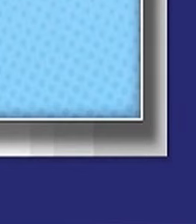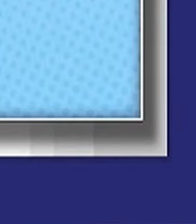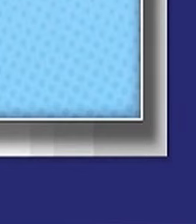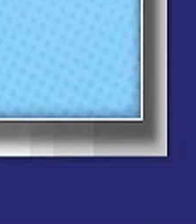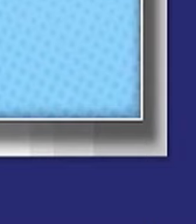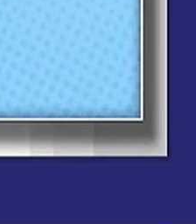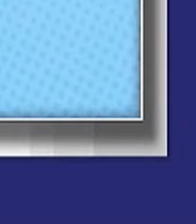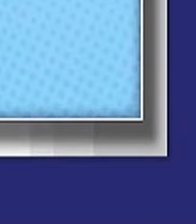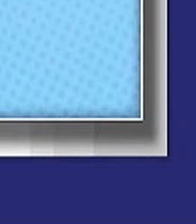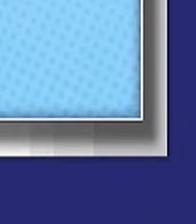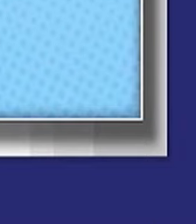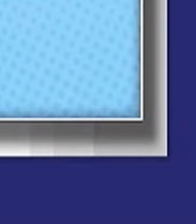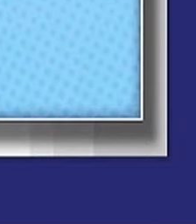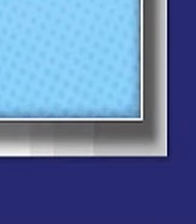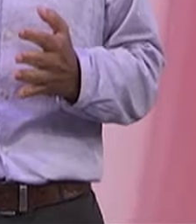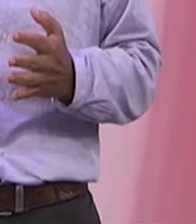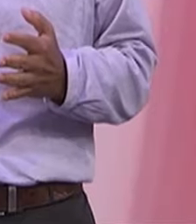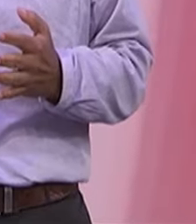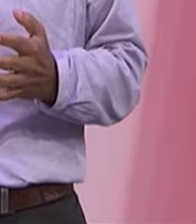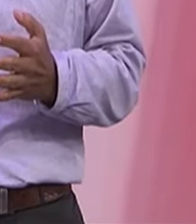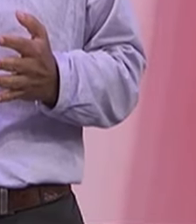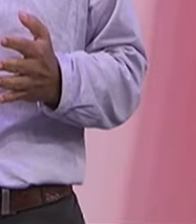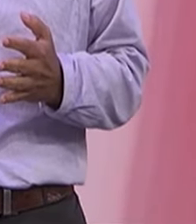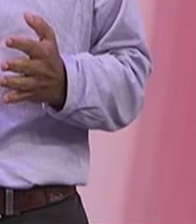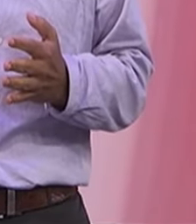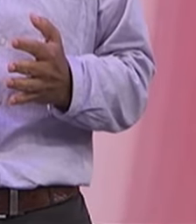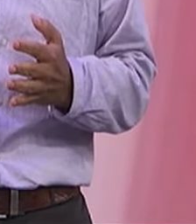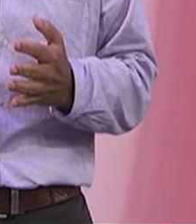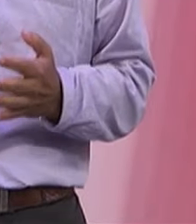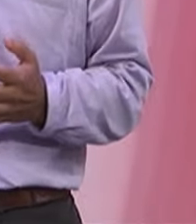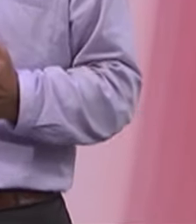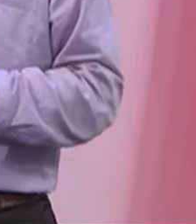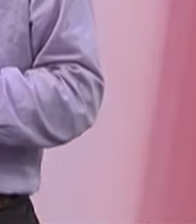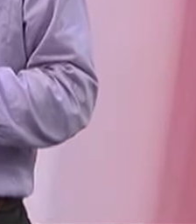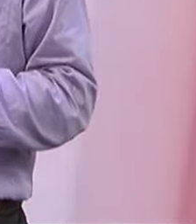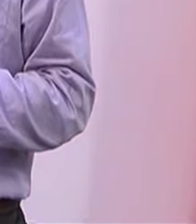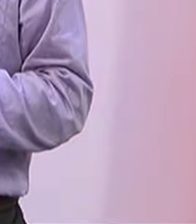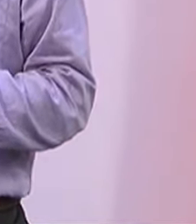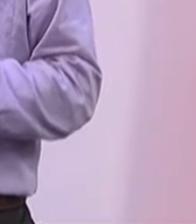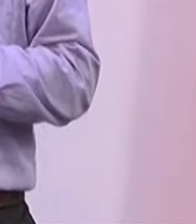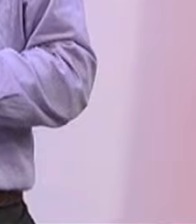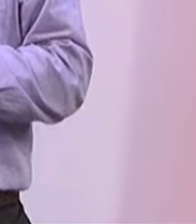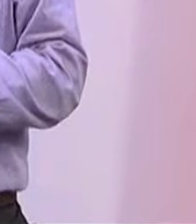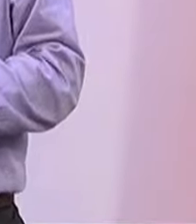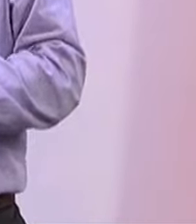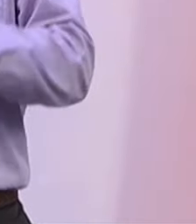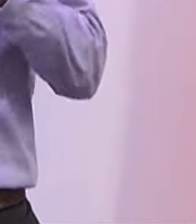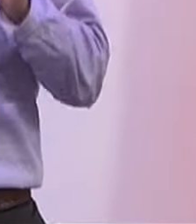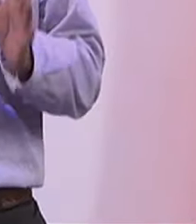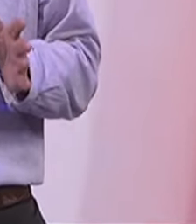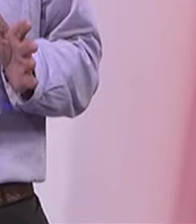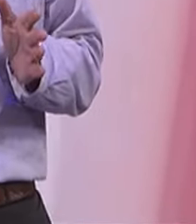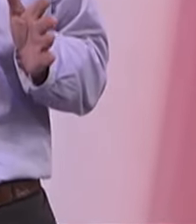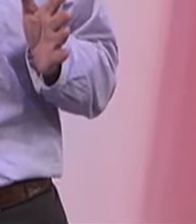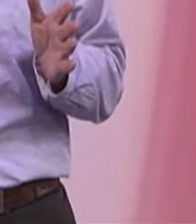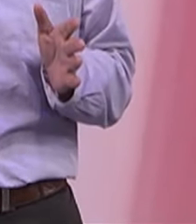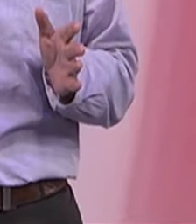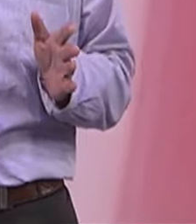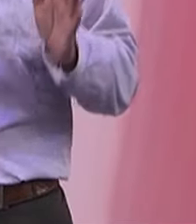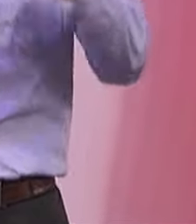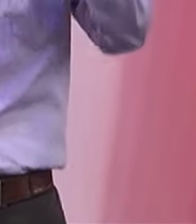from, you are from, he is from. Uno por cada pronombre. Recuerden eso. Todas las vamos a hacer en inglés y